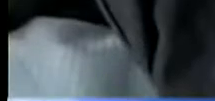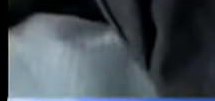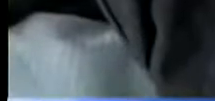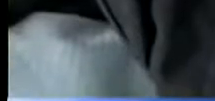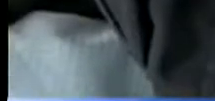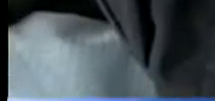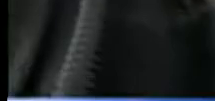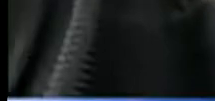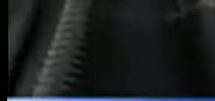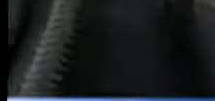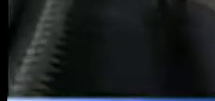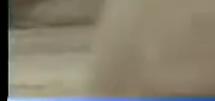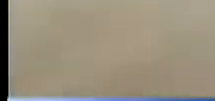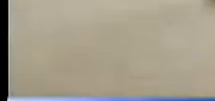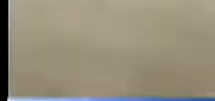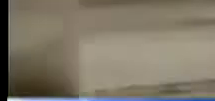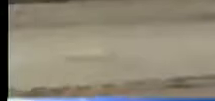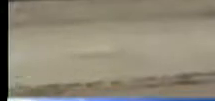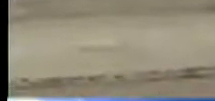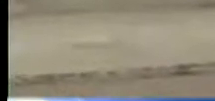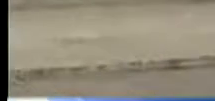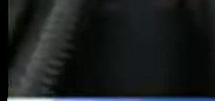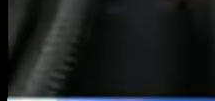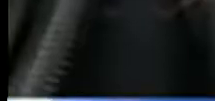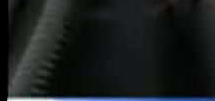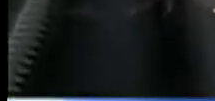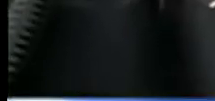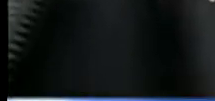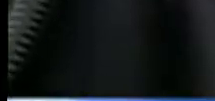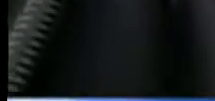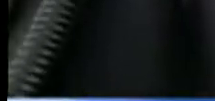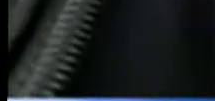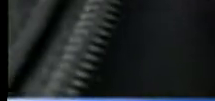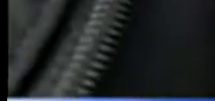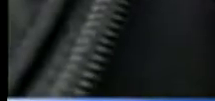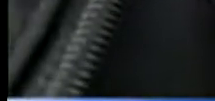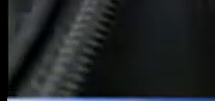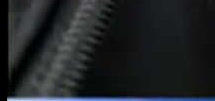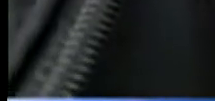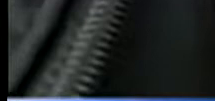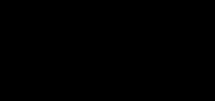arma de fuego. El menor de edad está siendo investigado.